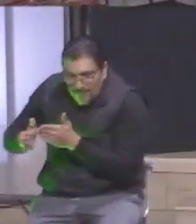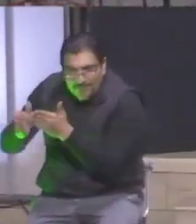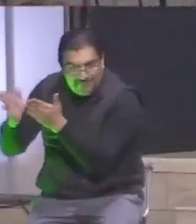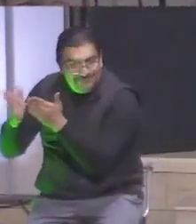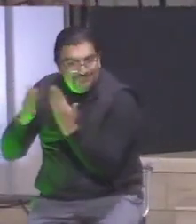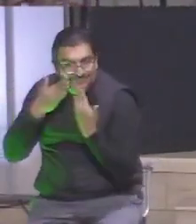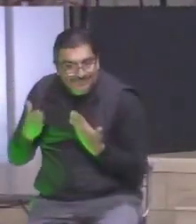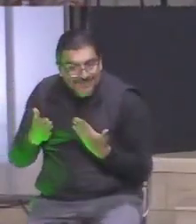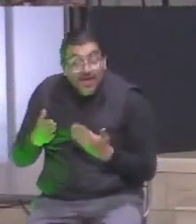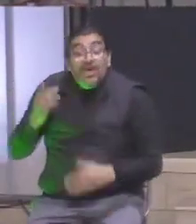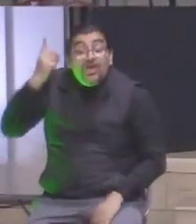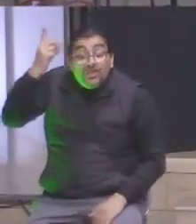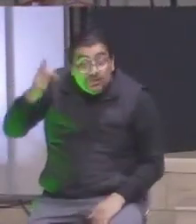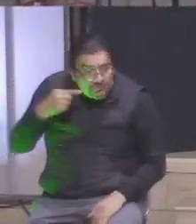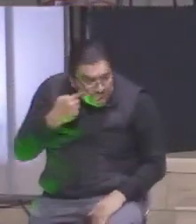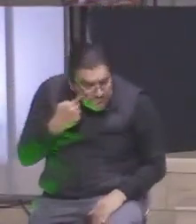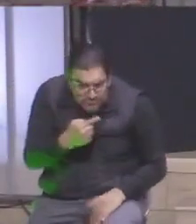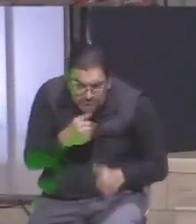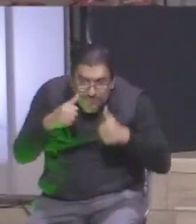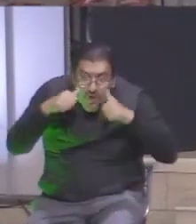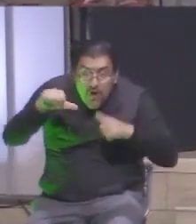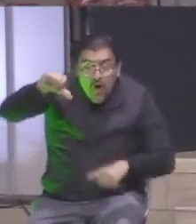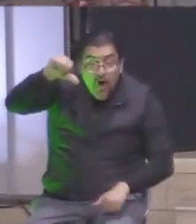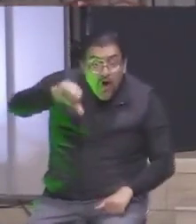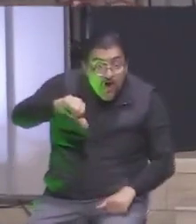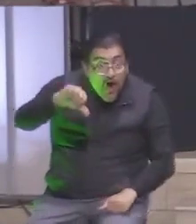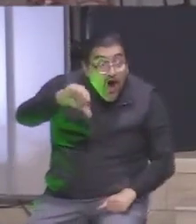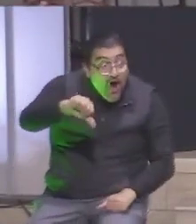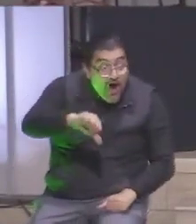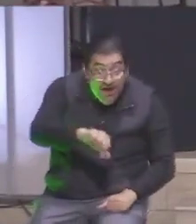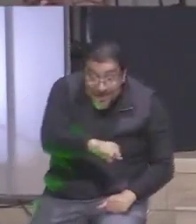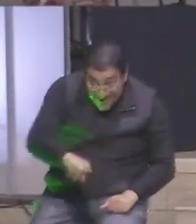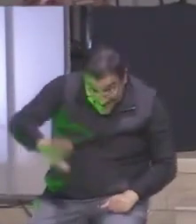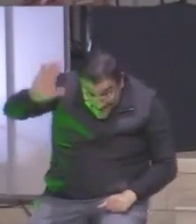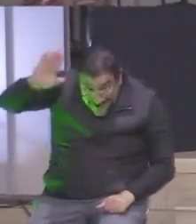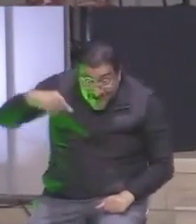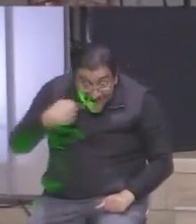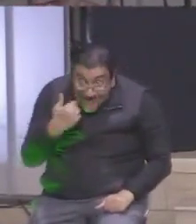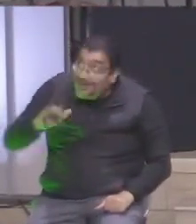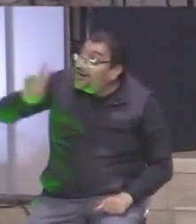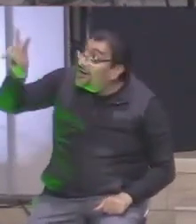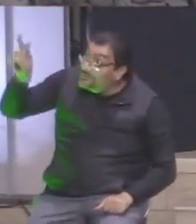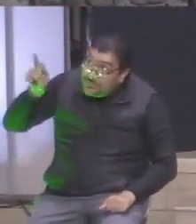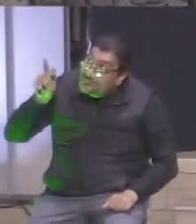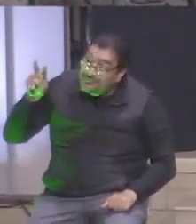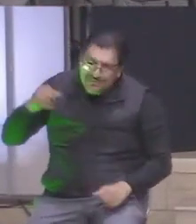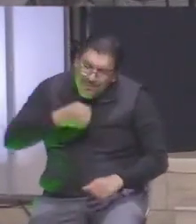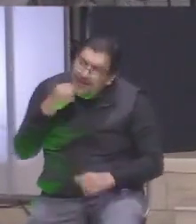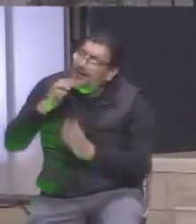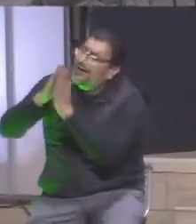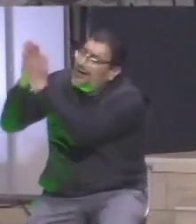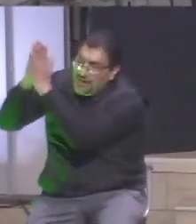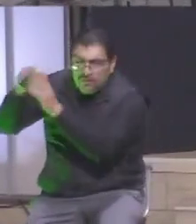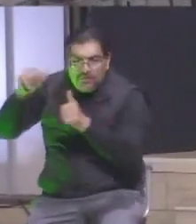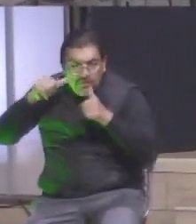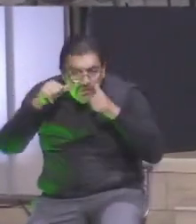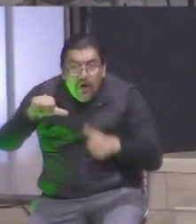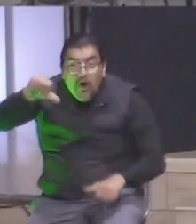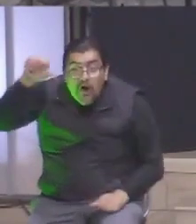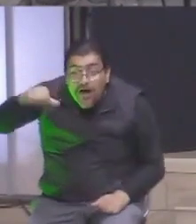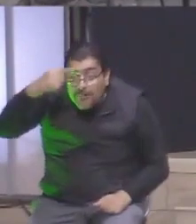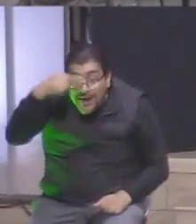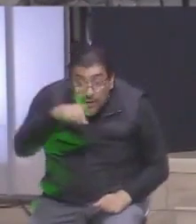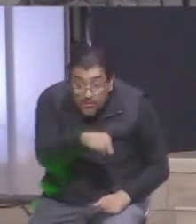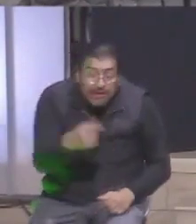Dios está disponible Hoy hay alguien aquí Dios está disponible hoy para